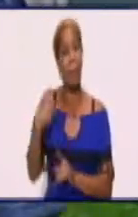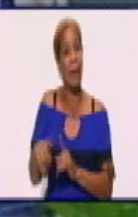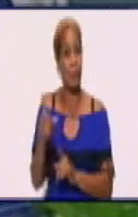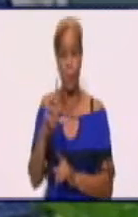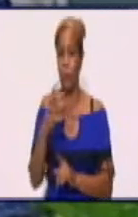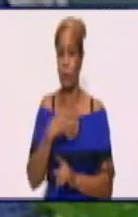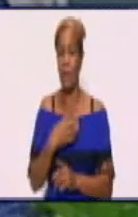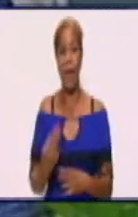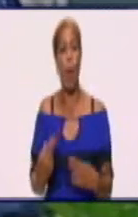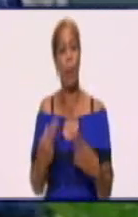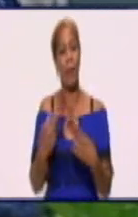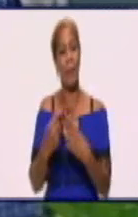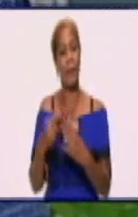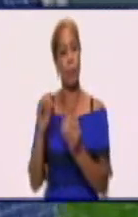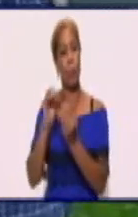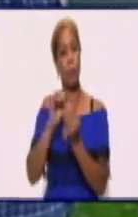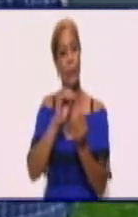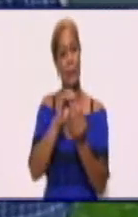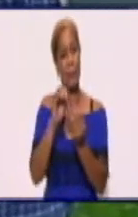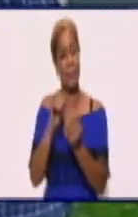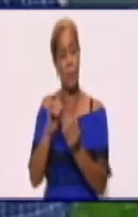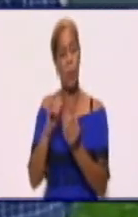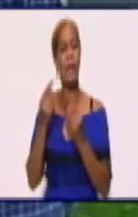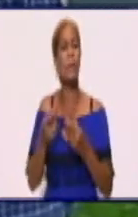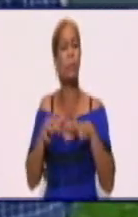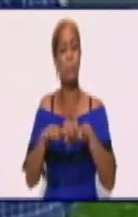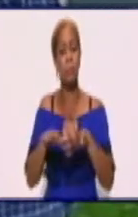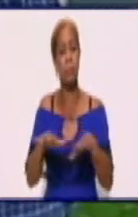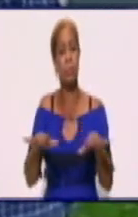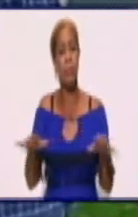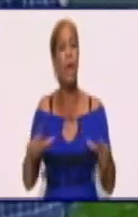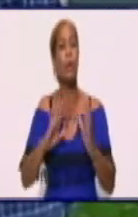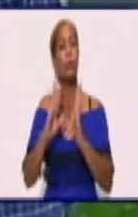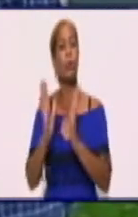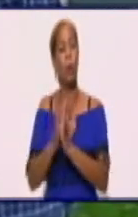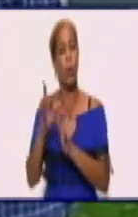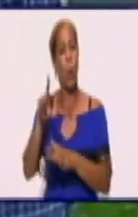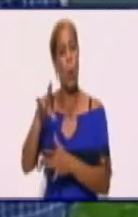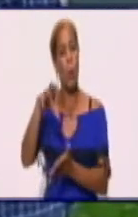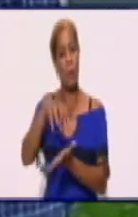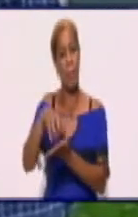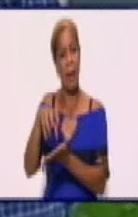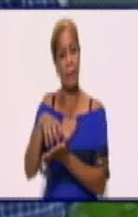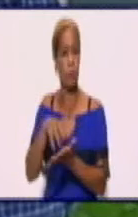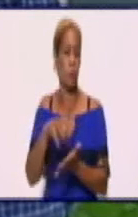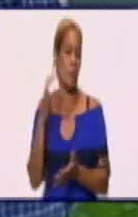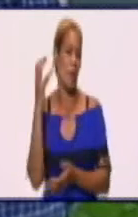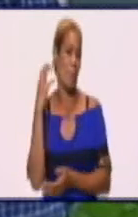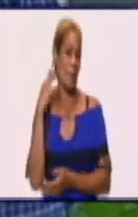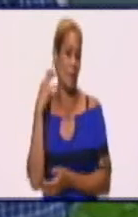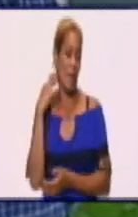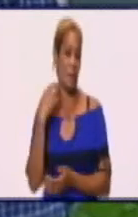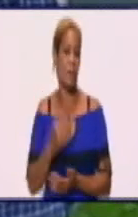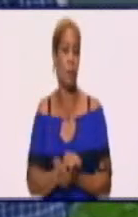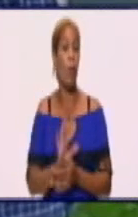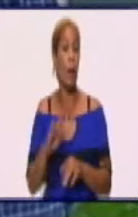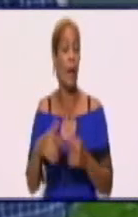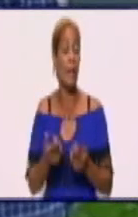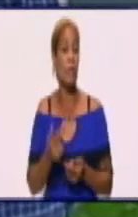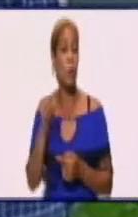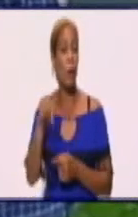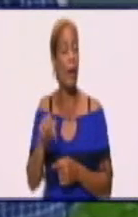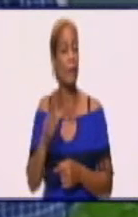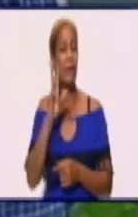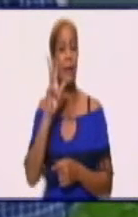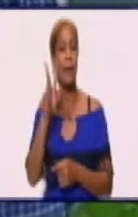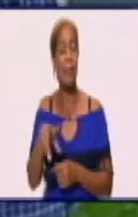de transmisión. O sea, dispersión de la enfermedad en Manzanillo a partir de la movilidad, de las indisciplinas de la población, del